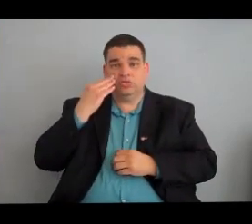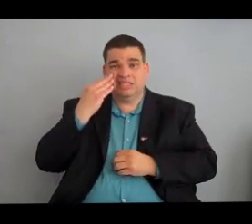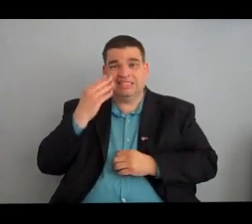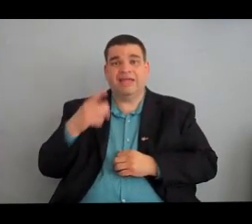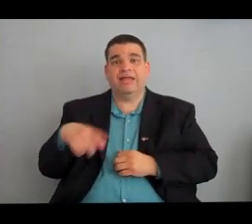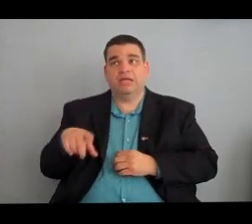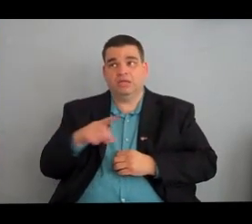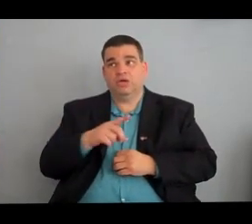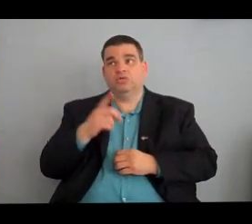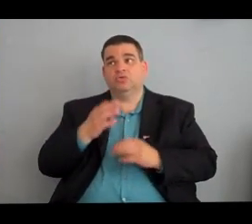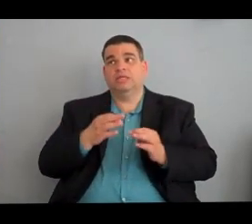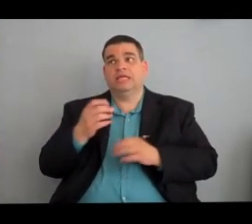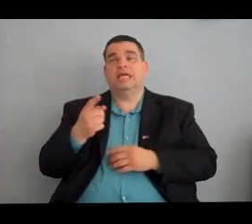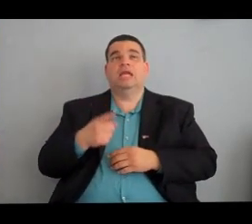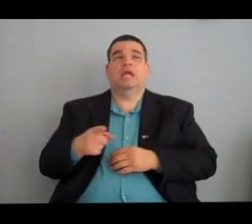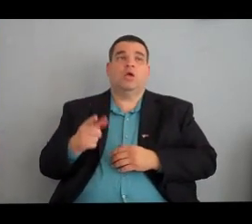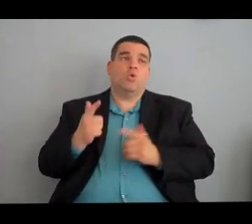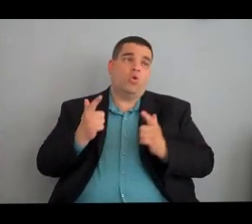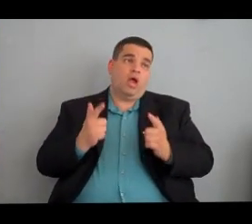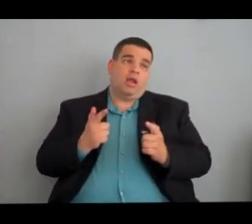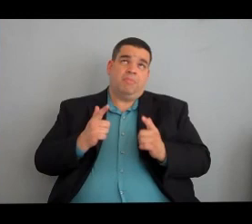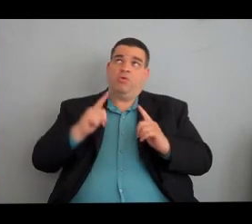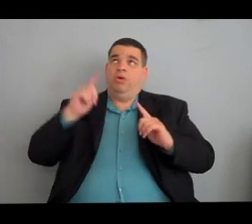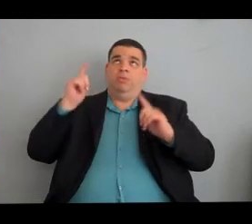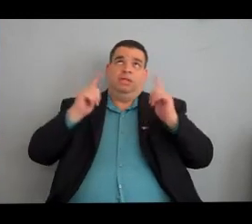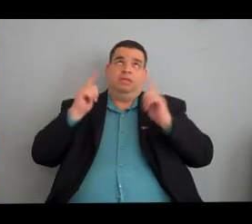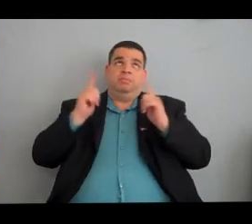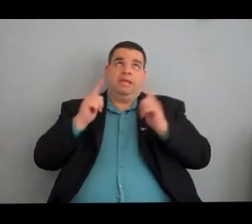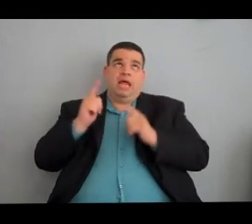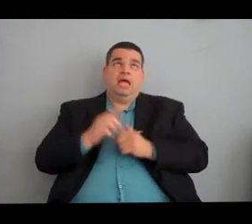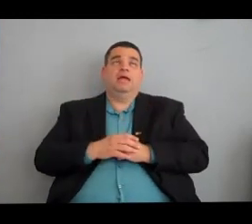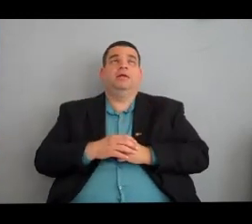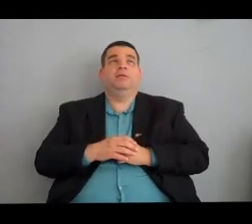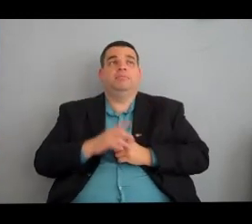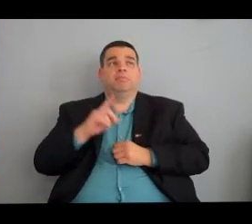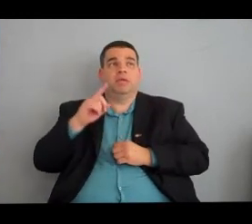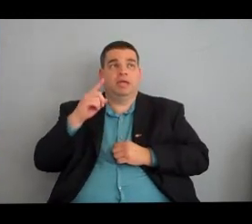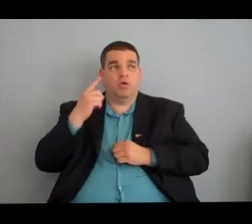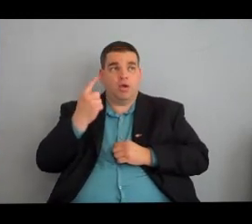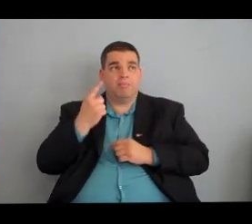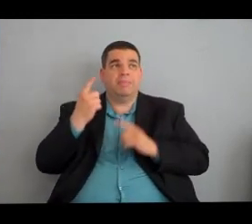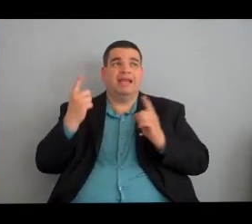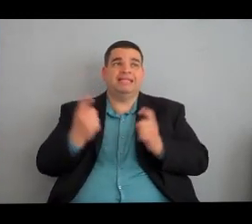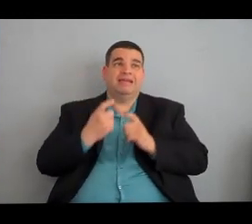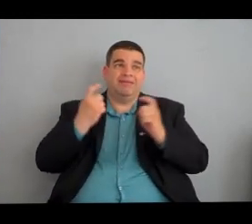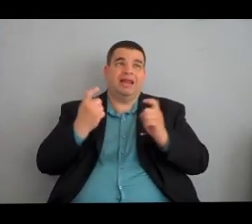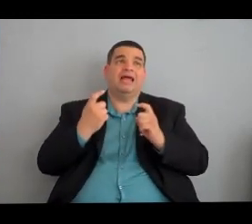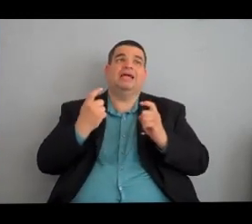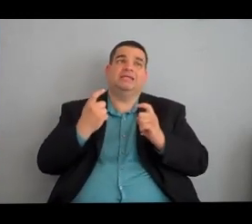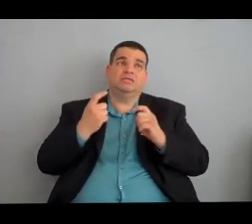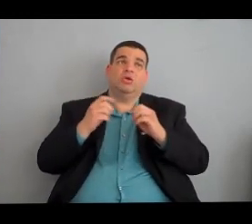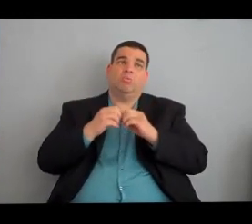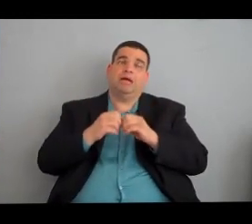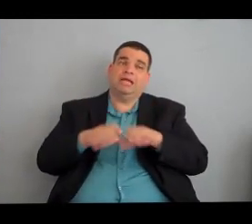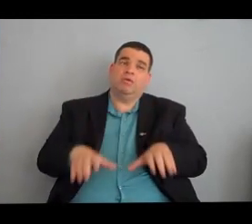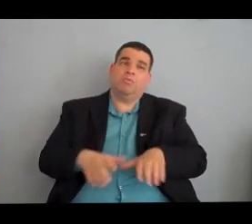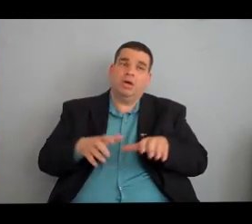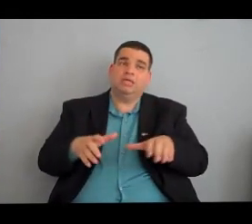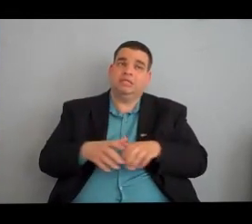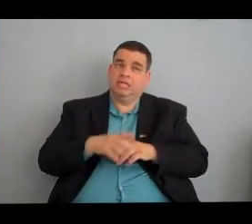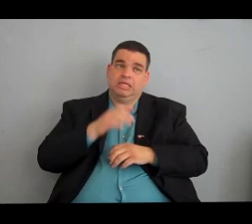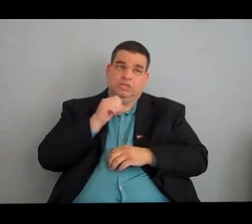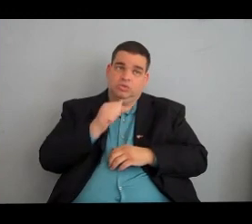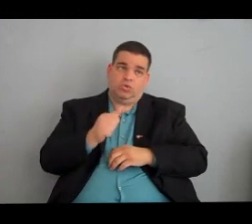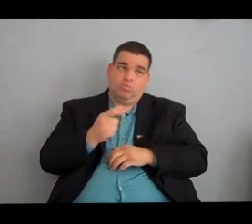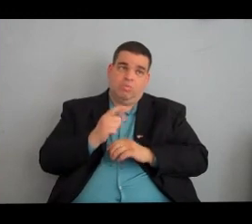arma, no es para disparar arriba, uh-huh, y menos para celebrar, o sea, que eso es lo menos que se hace. Es, exacto, por seguridad y realmente eso no es